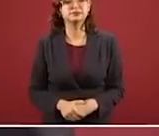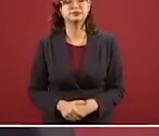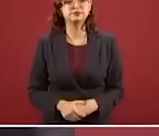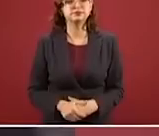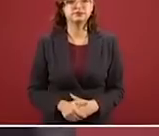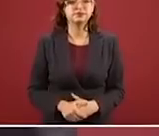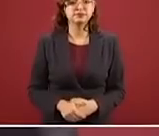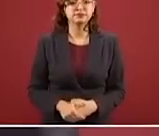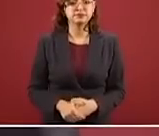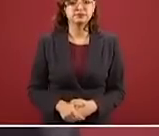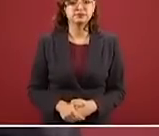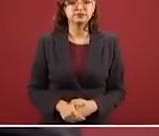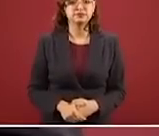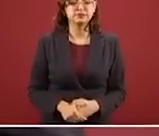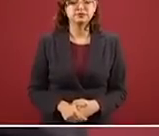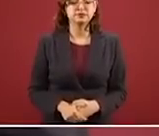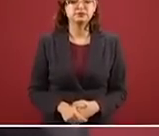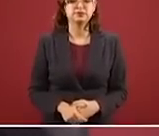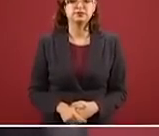Inclusive,